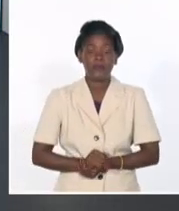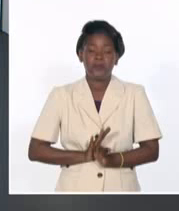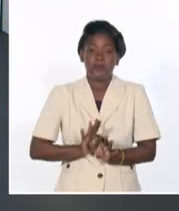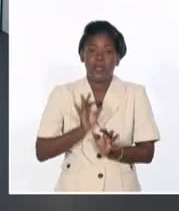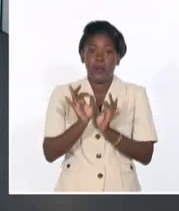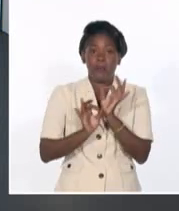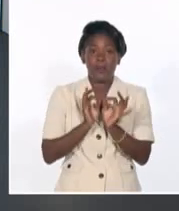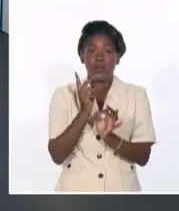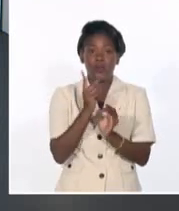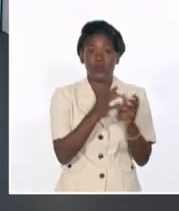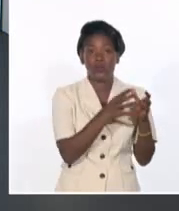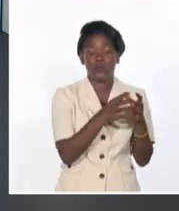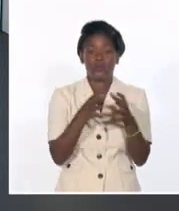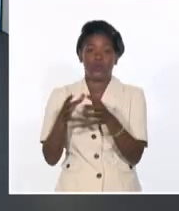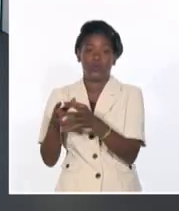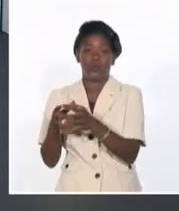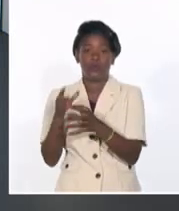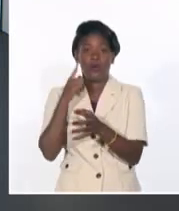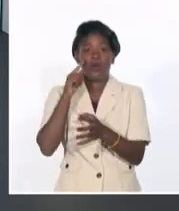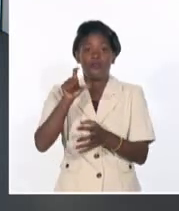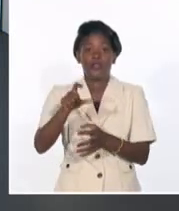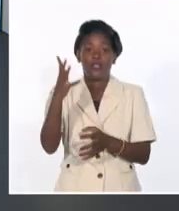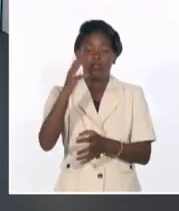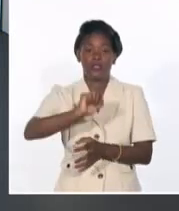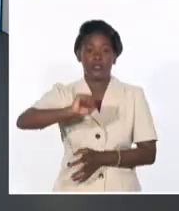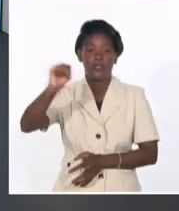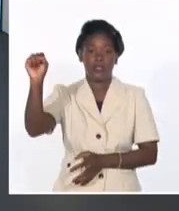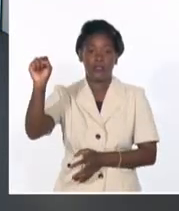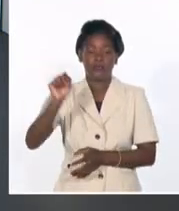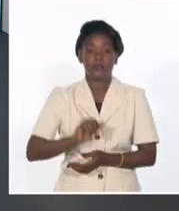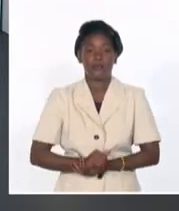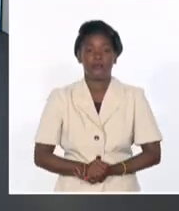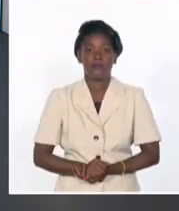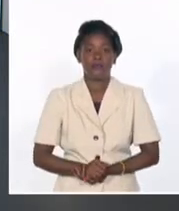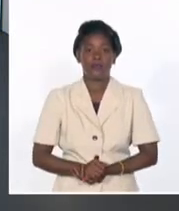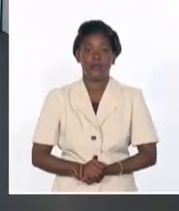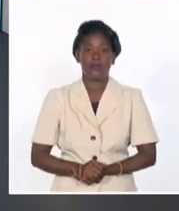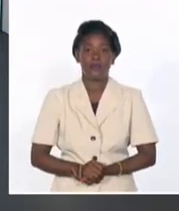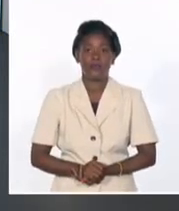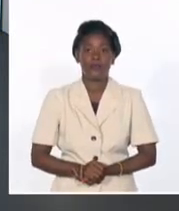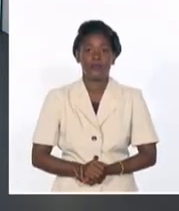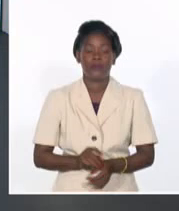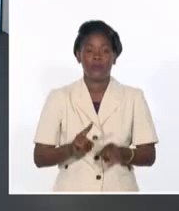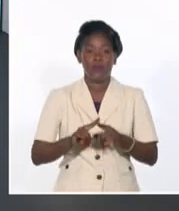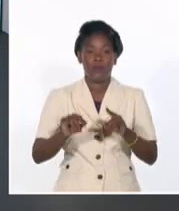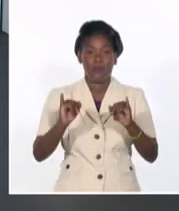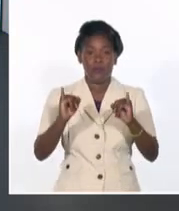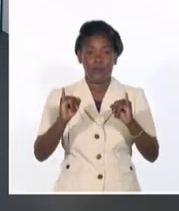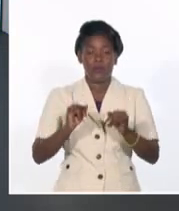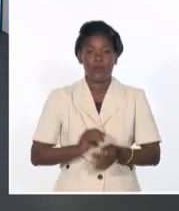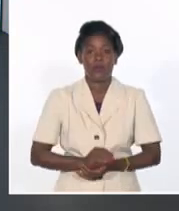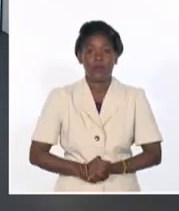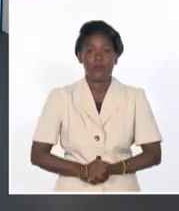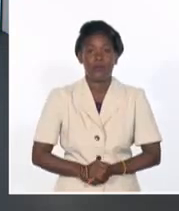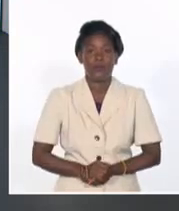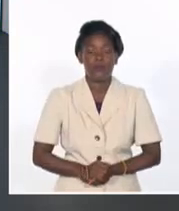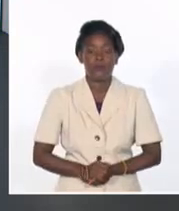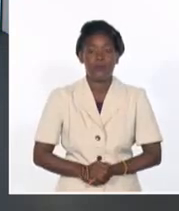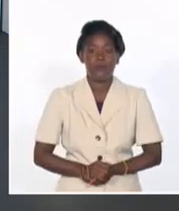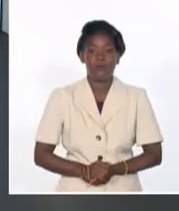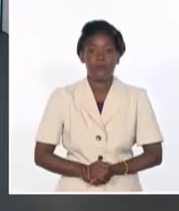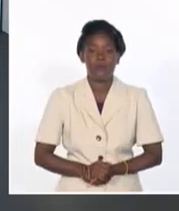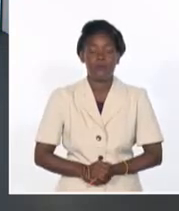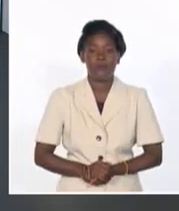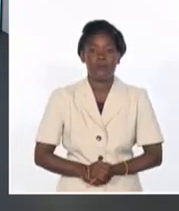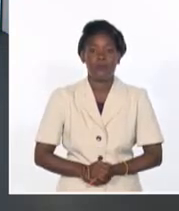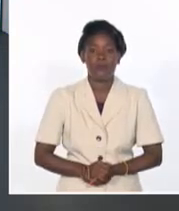tienen estos dos conjuntos. Al final vamos a ver qué sucede en la gran final de la pelota cubana. Vamos a pasar ahora Con otras informaciones, cambiamos de tema.